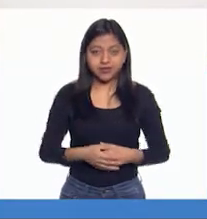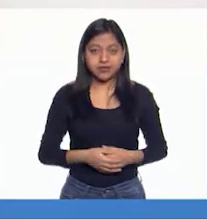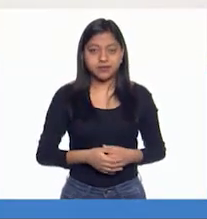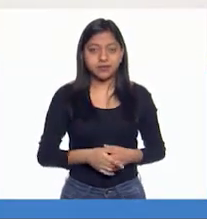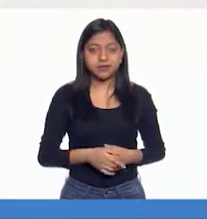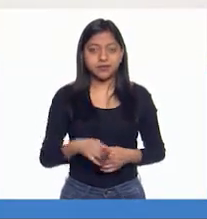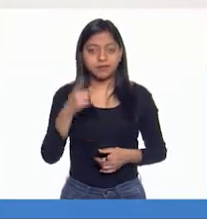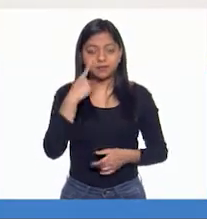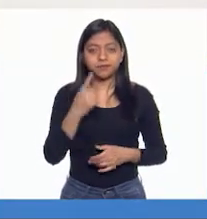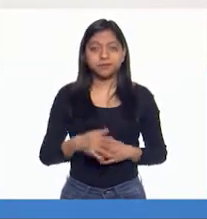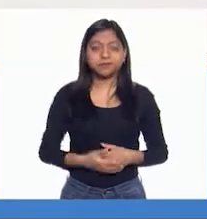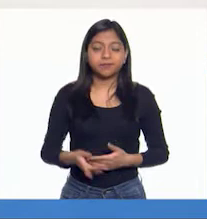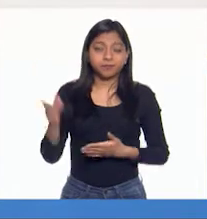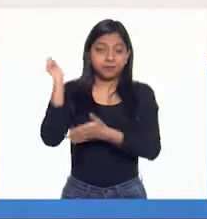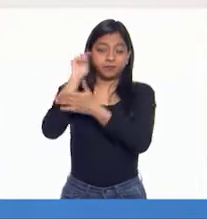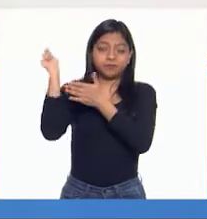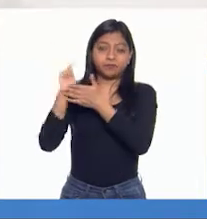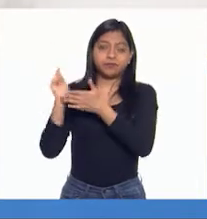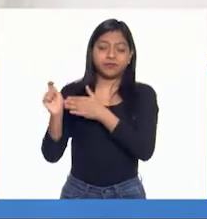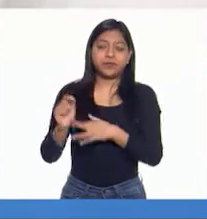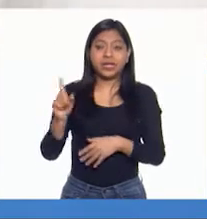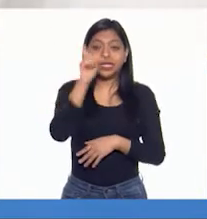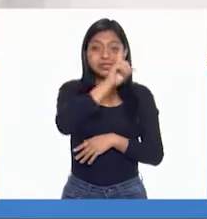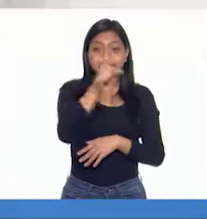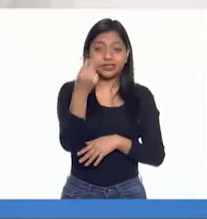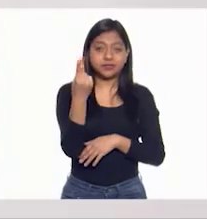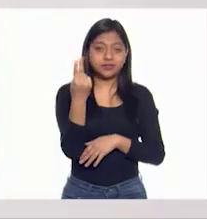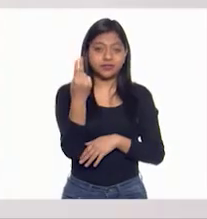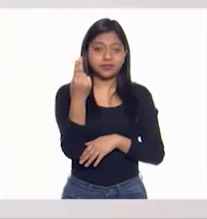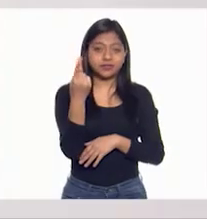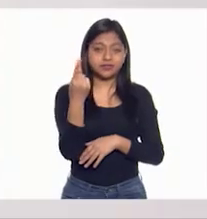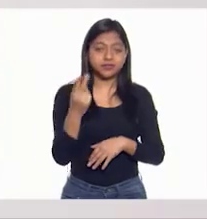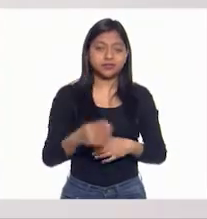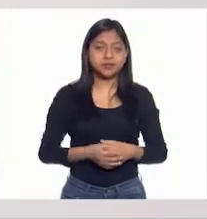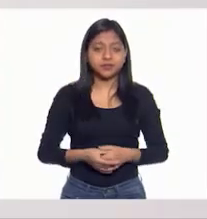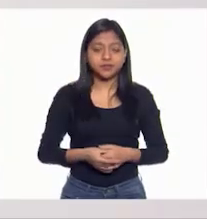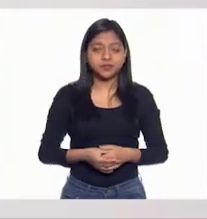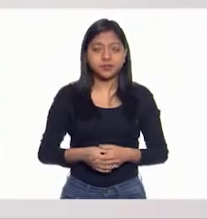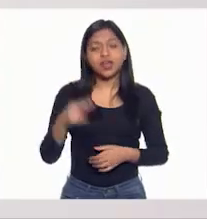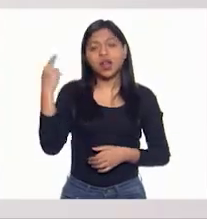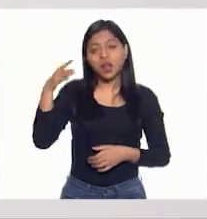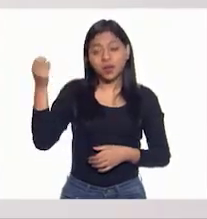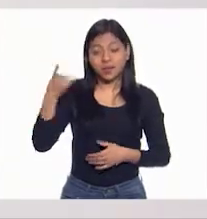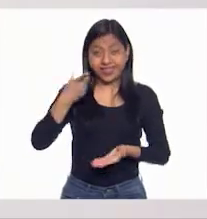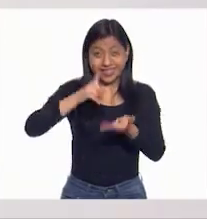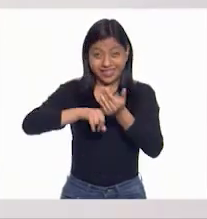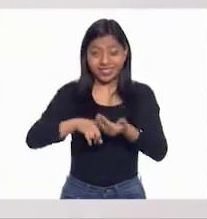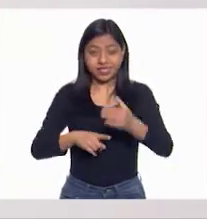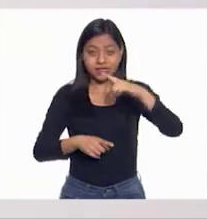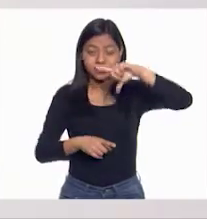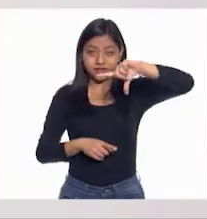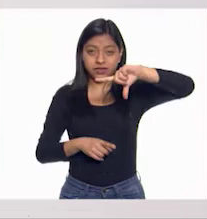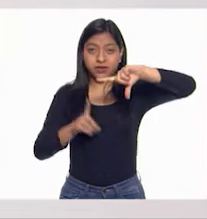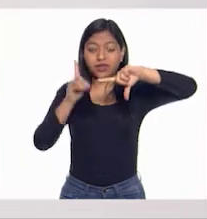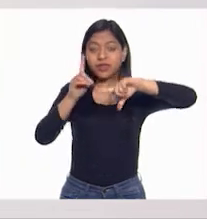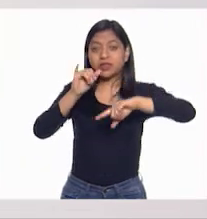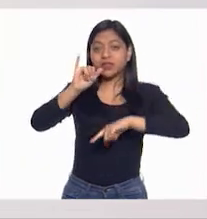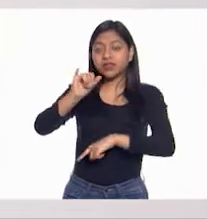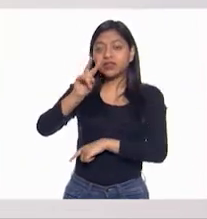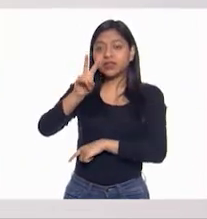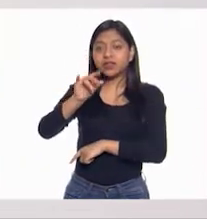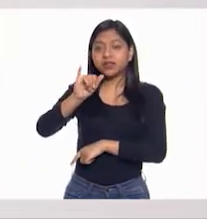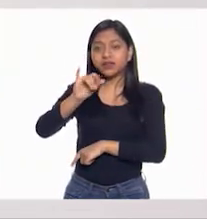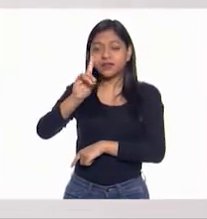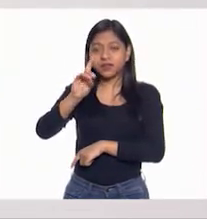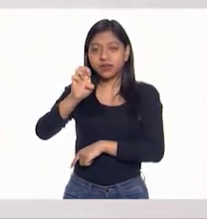A ver, entonces, lo vamos a escribir en el pizarrón. Ponemos entonces el 125 como... divisor, dividendo. Siempre se me olvida cuál es